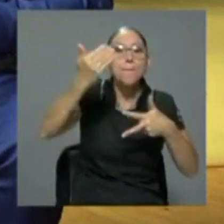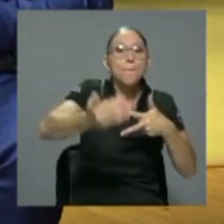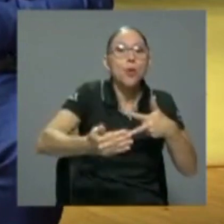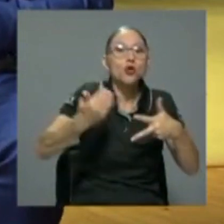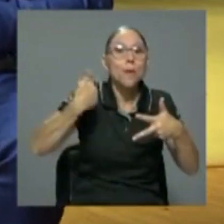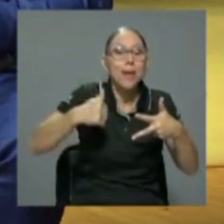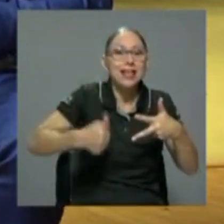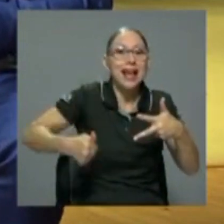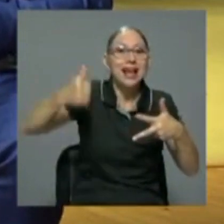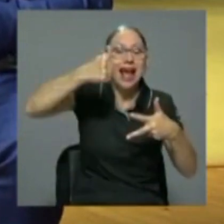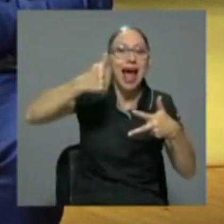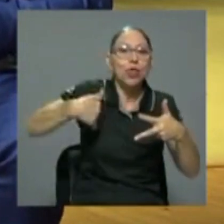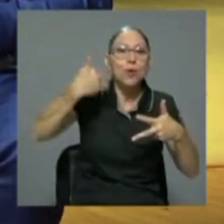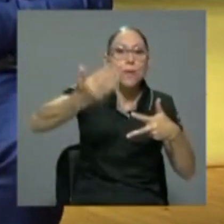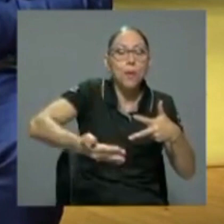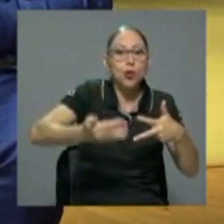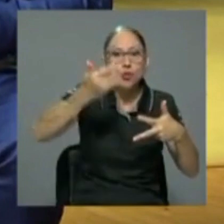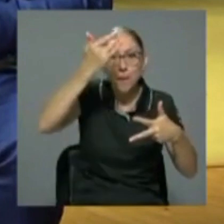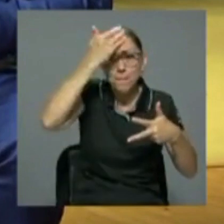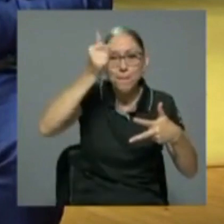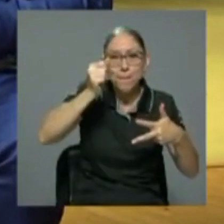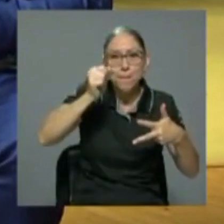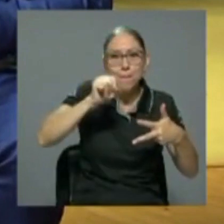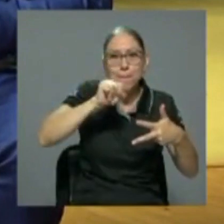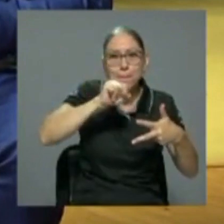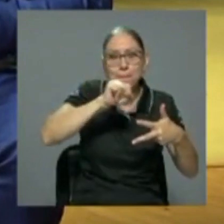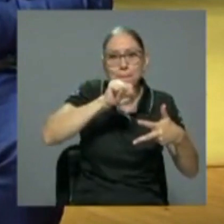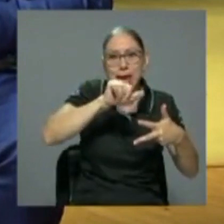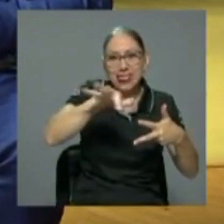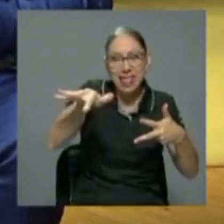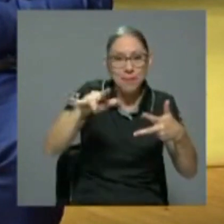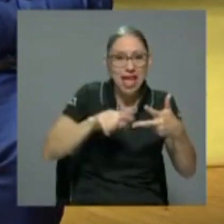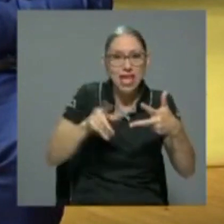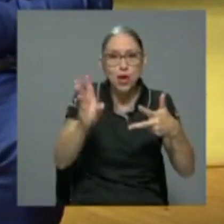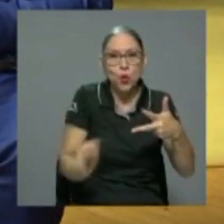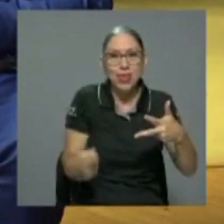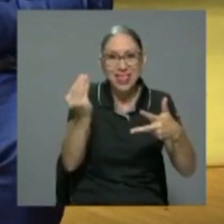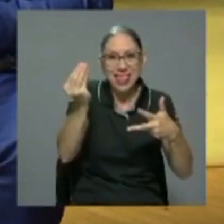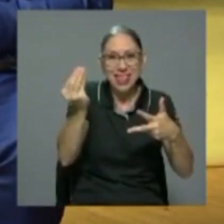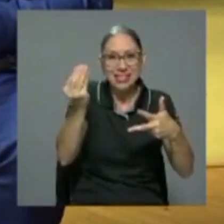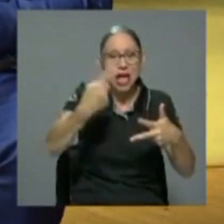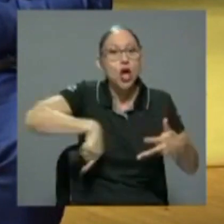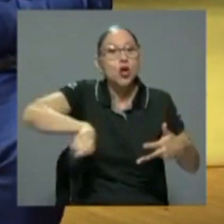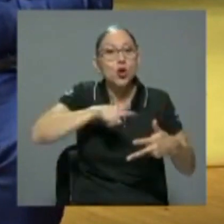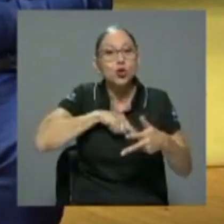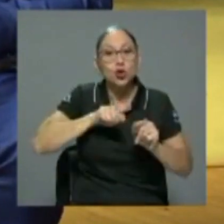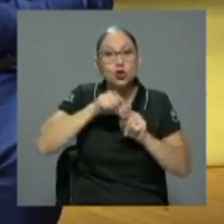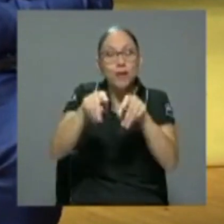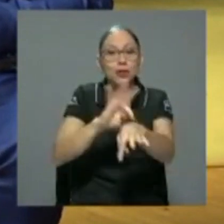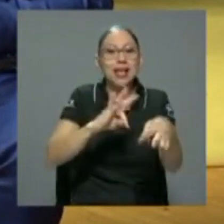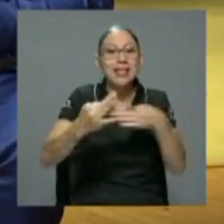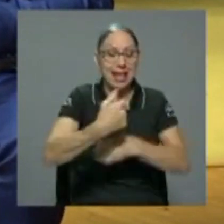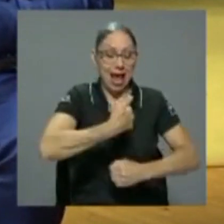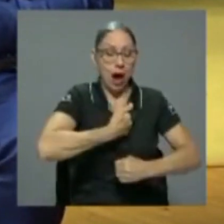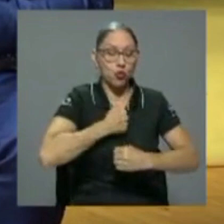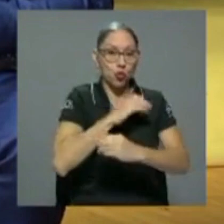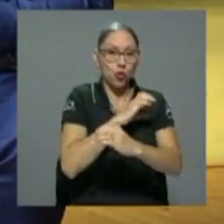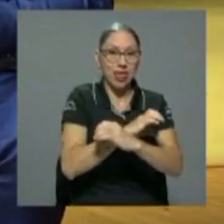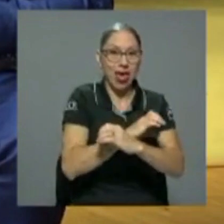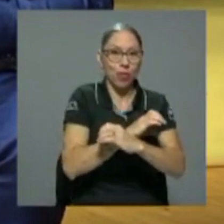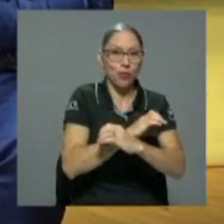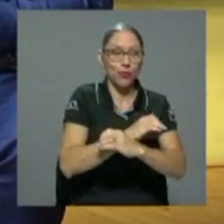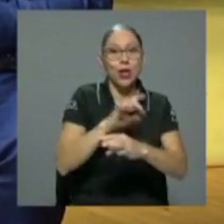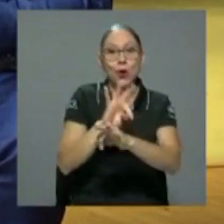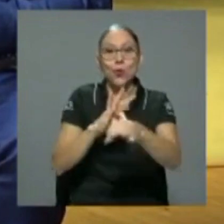y juventudes. Llevamos un taller de autocuidado en pospandemia, un taller de masculinidades